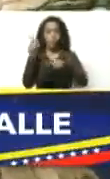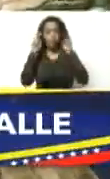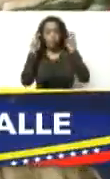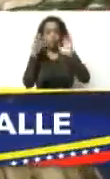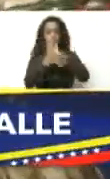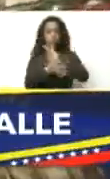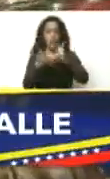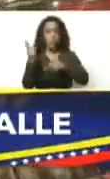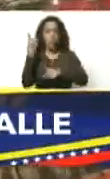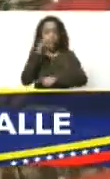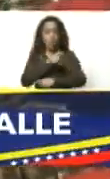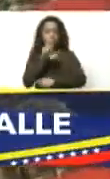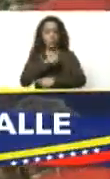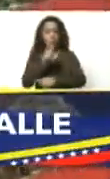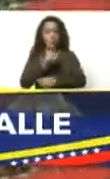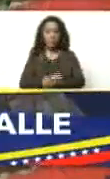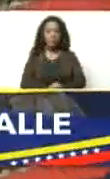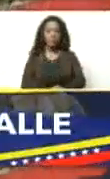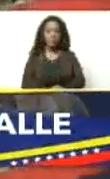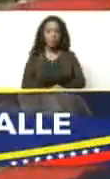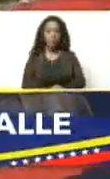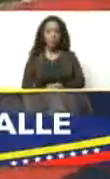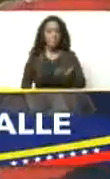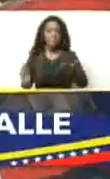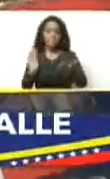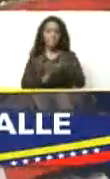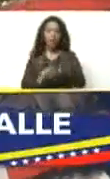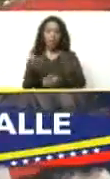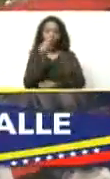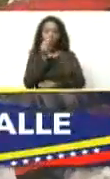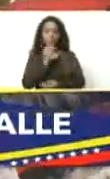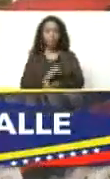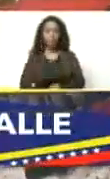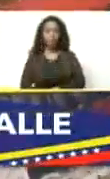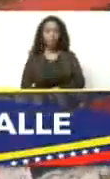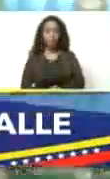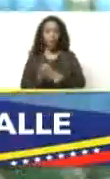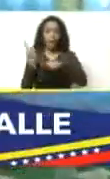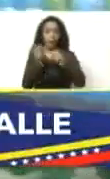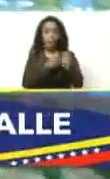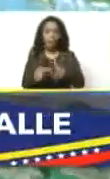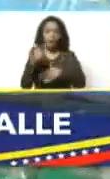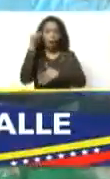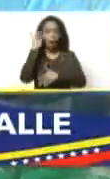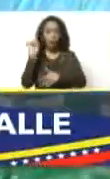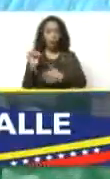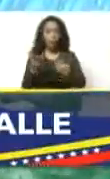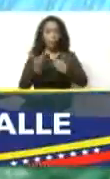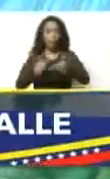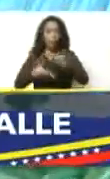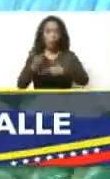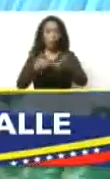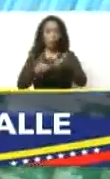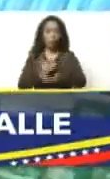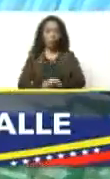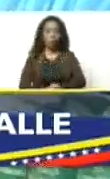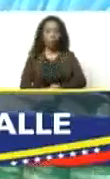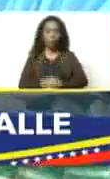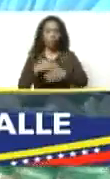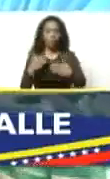alocución la necesidad de colocar proteínas. Este plan cuenta con un intercambio